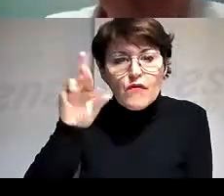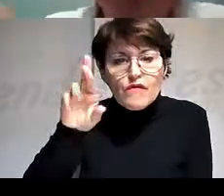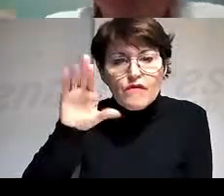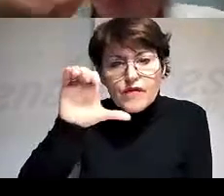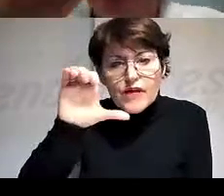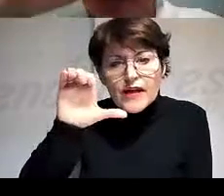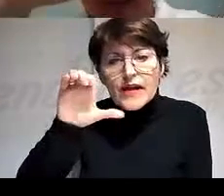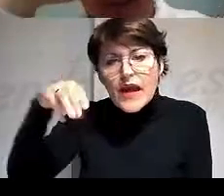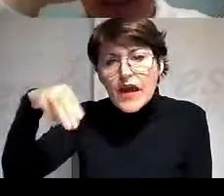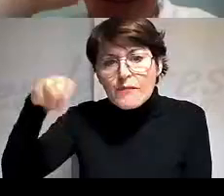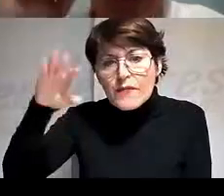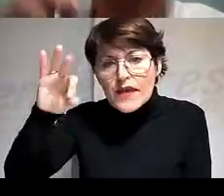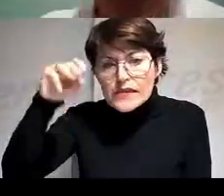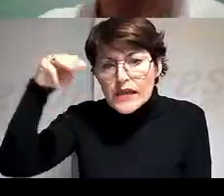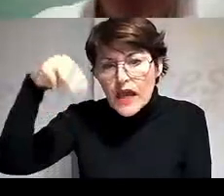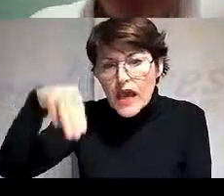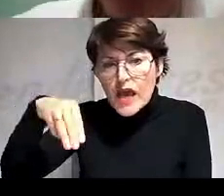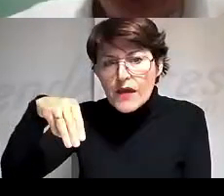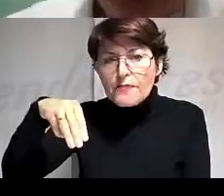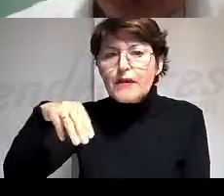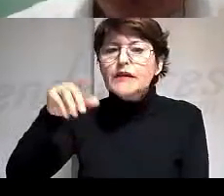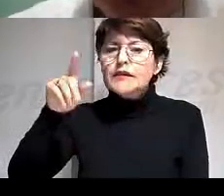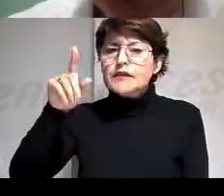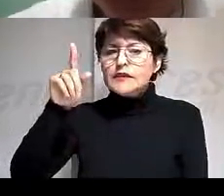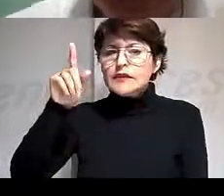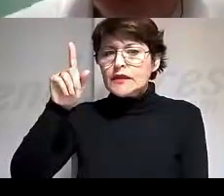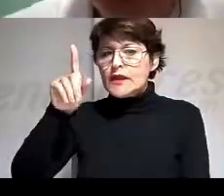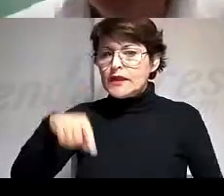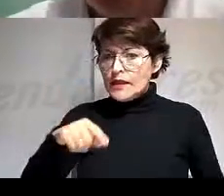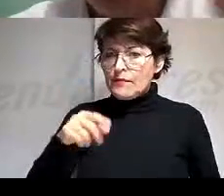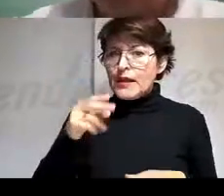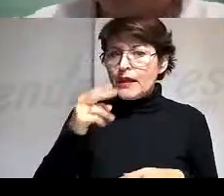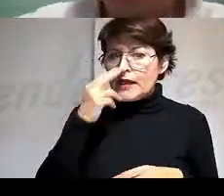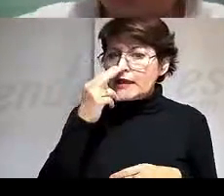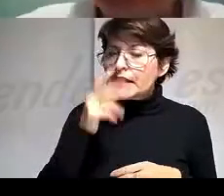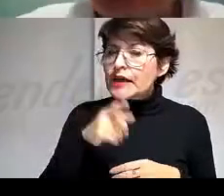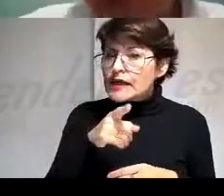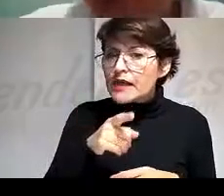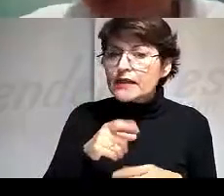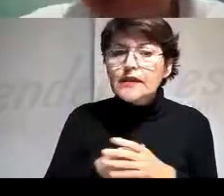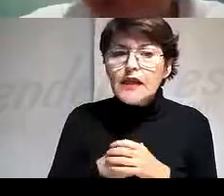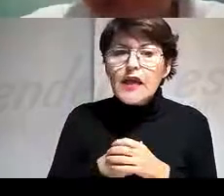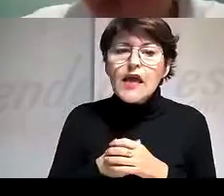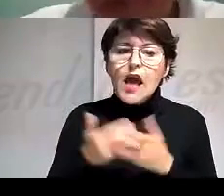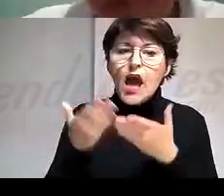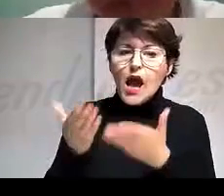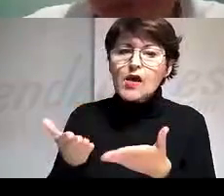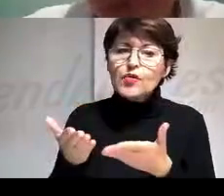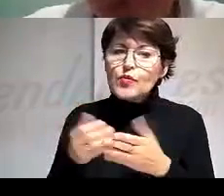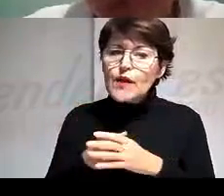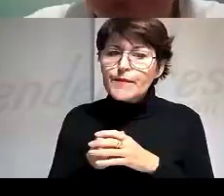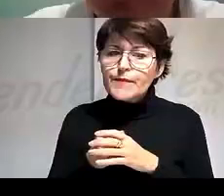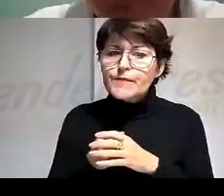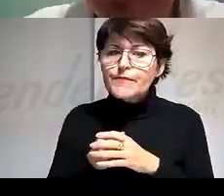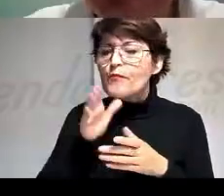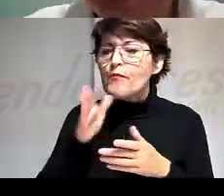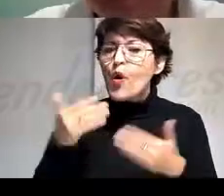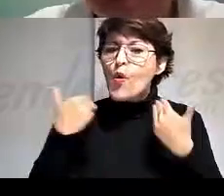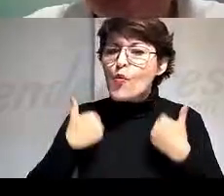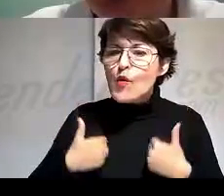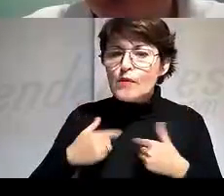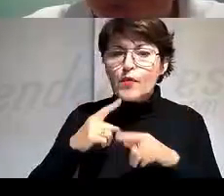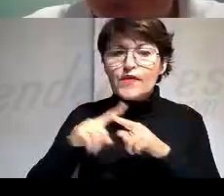en realidad resulta súper interesante porque hay determinados aminoácidos en el cuerpo, la